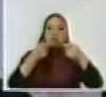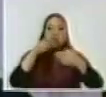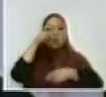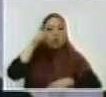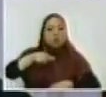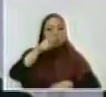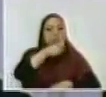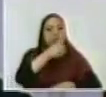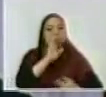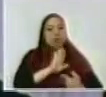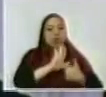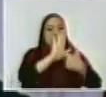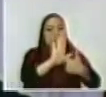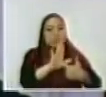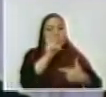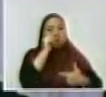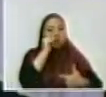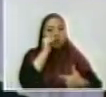pueblo